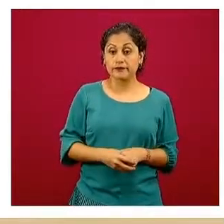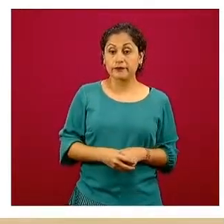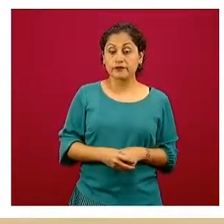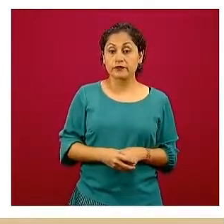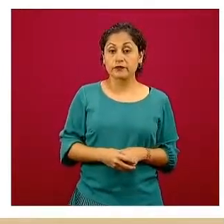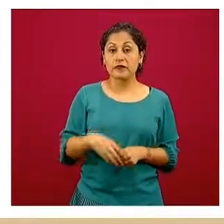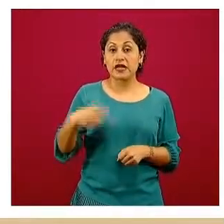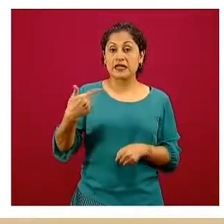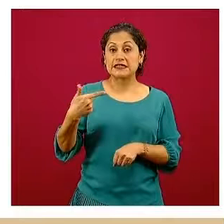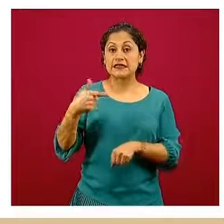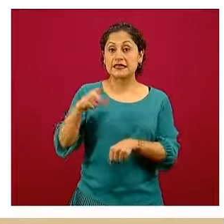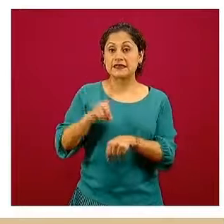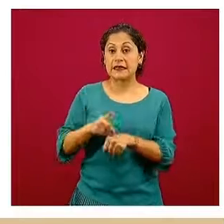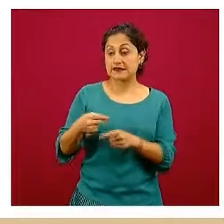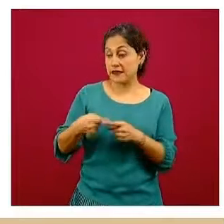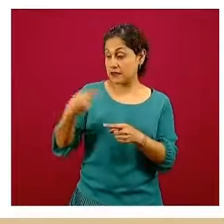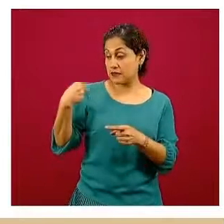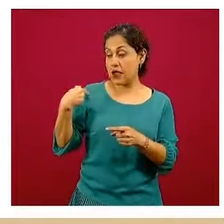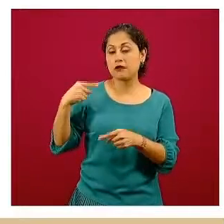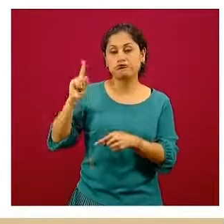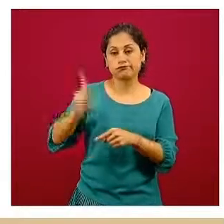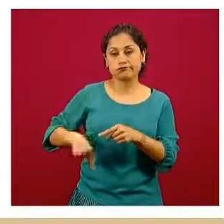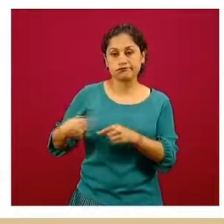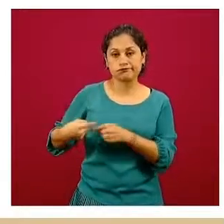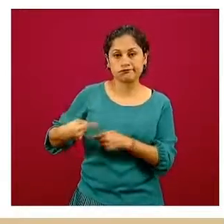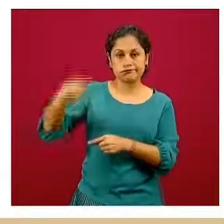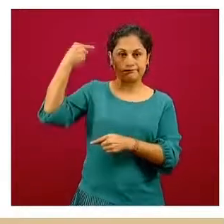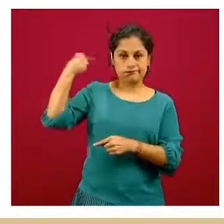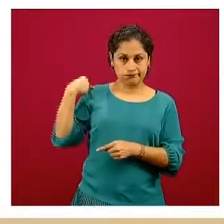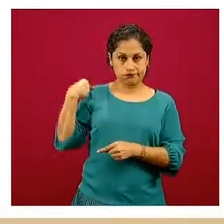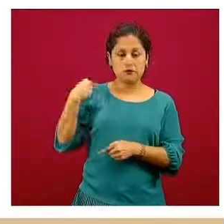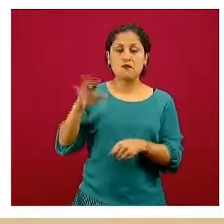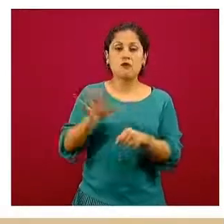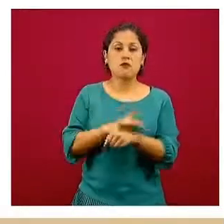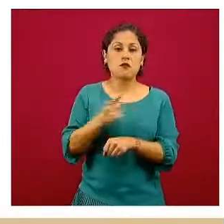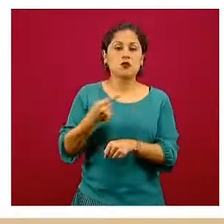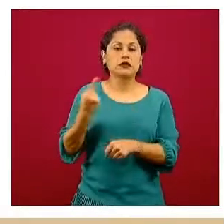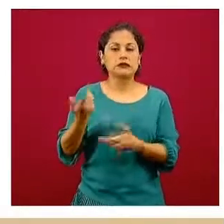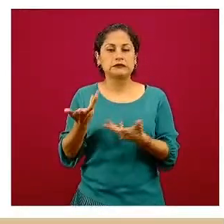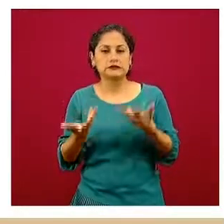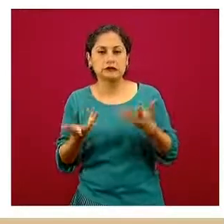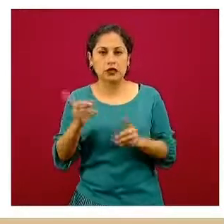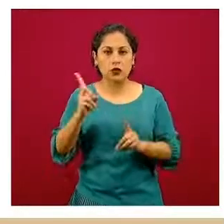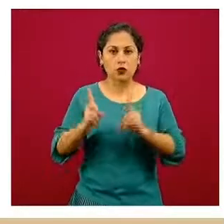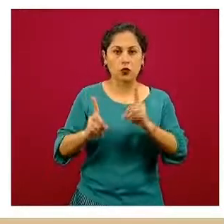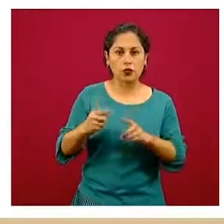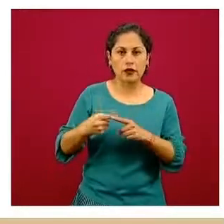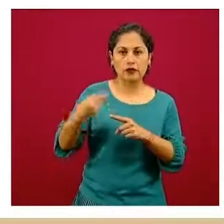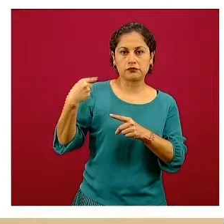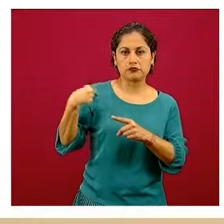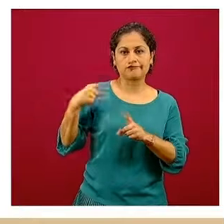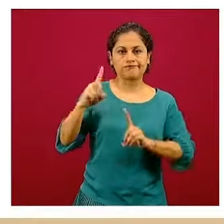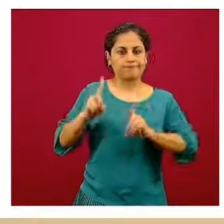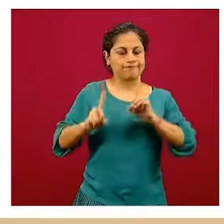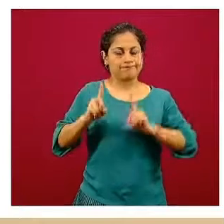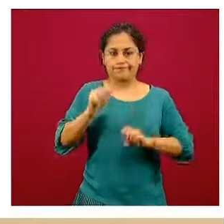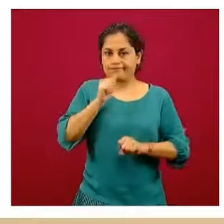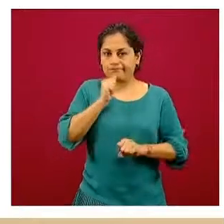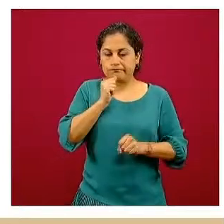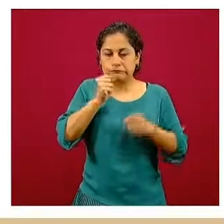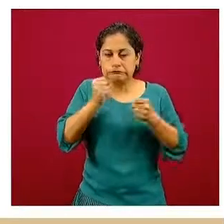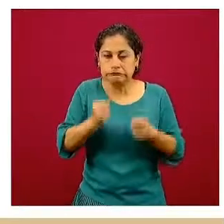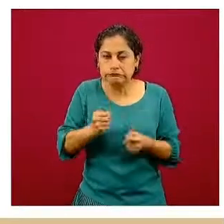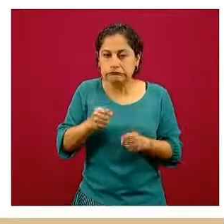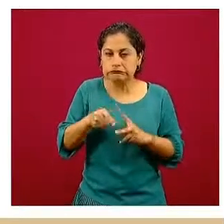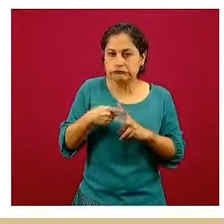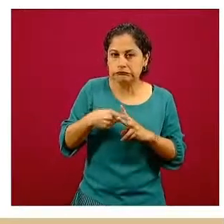7 días de datos para quitar un poco el sesgo que normalmente esto produce, ya que en los últimos 7 días puede haber todavía una disminución